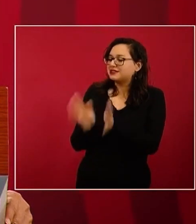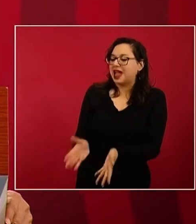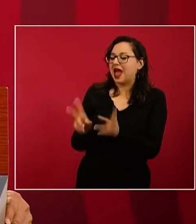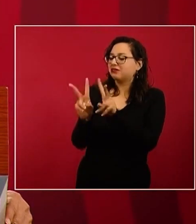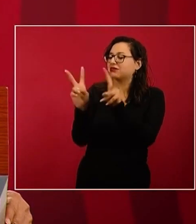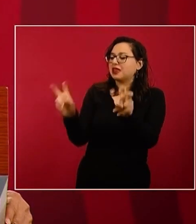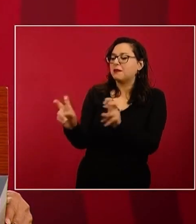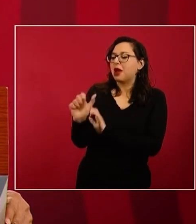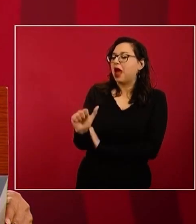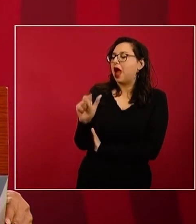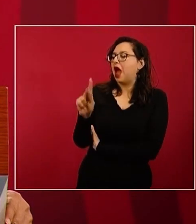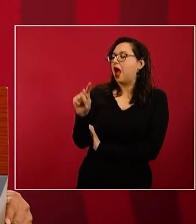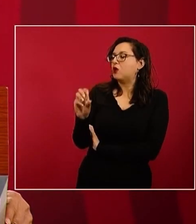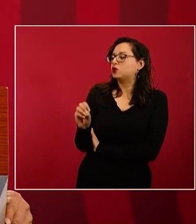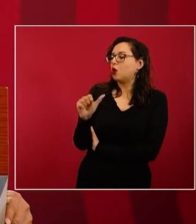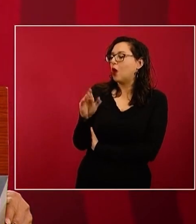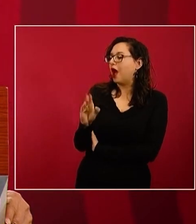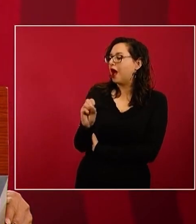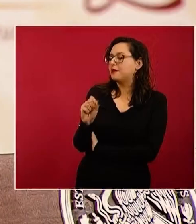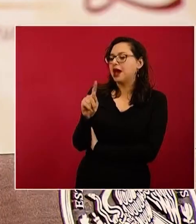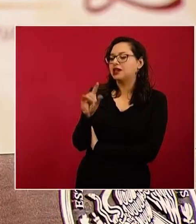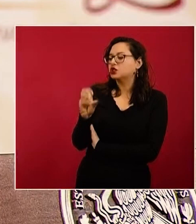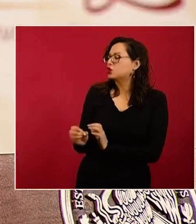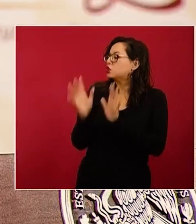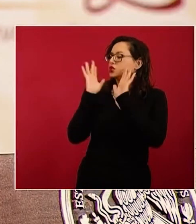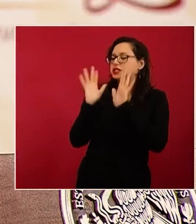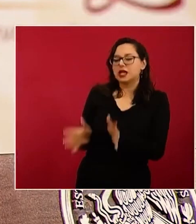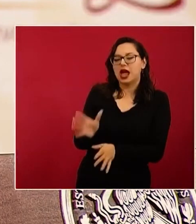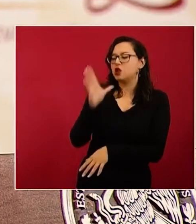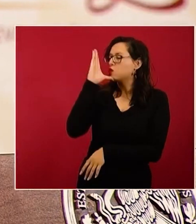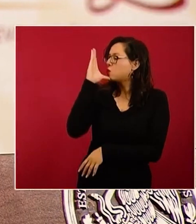O sea, ¿cómo es posible que